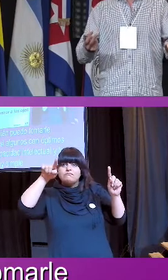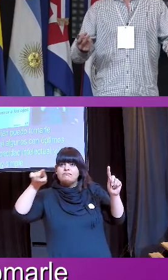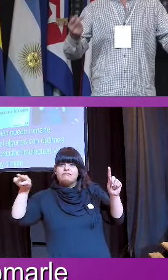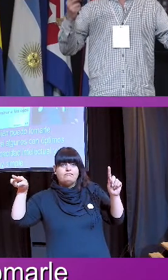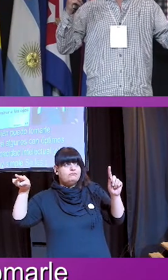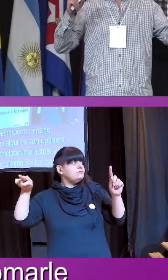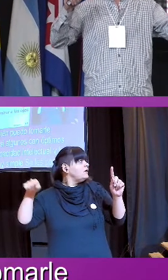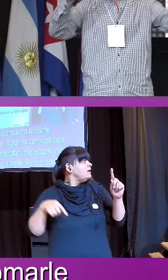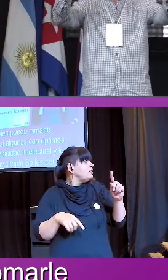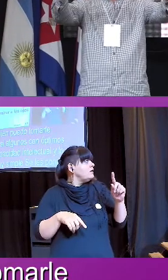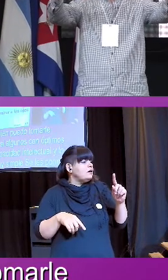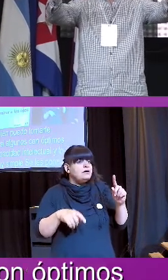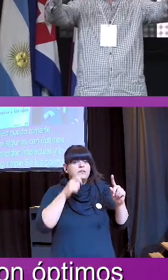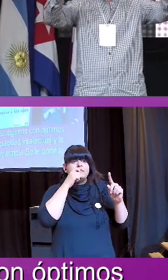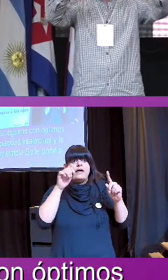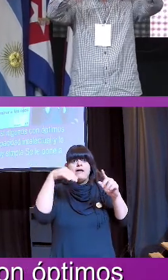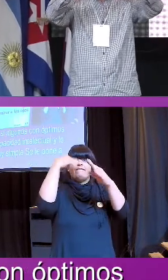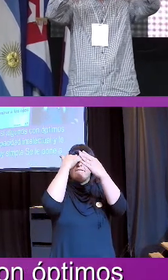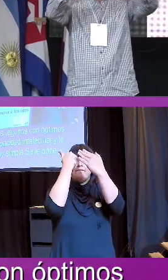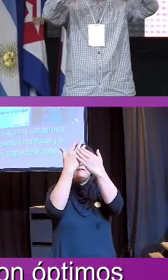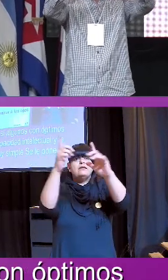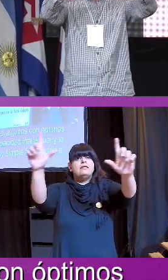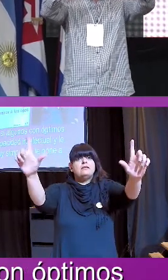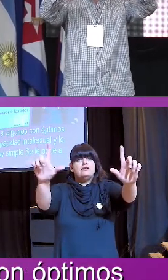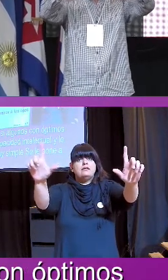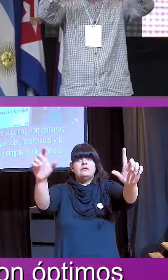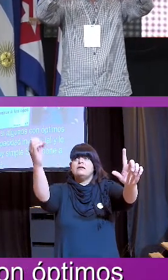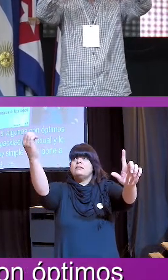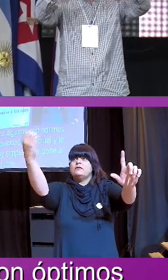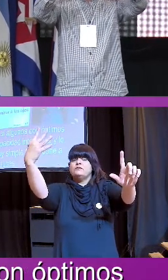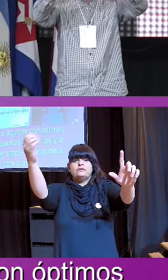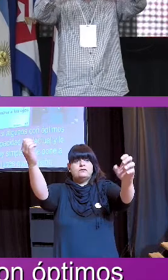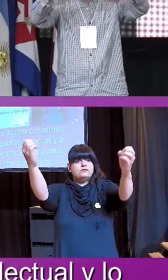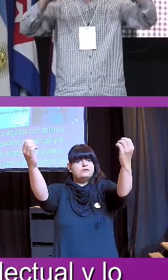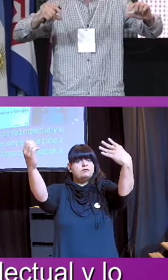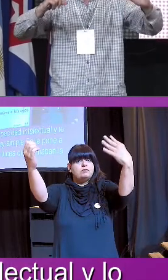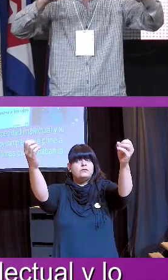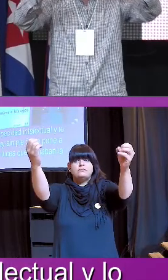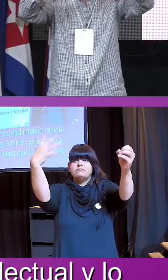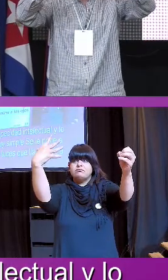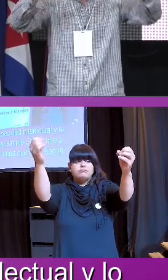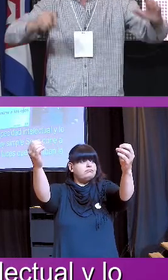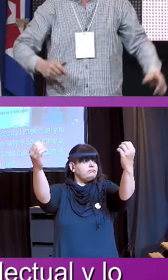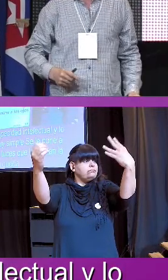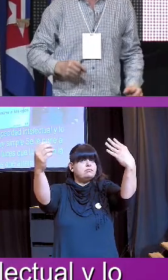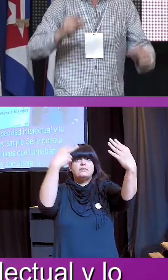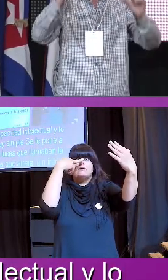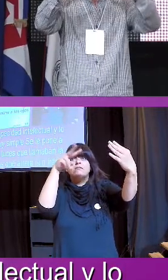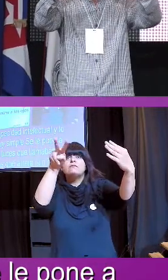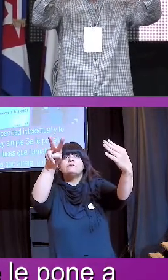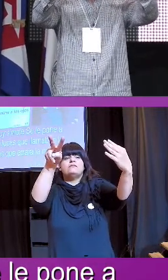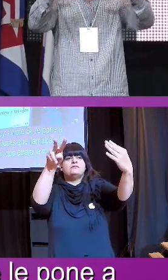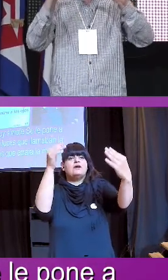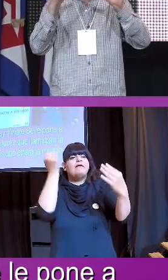les ponía una pantalla donde había 2 luces que llamaban la atención o distintos estímulos, cosa que atraía la mirada de todos los